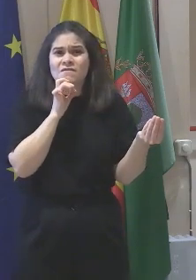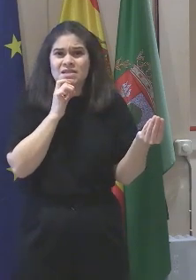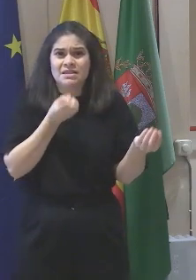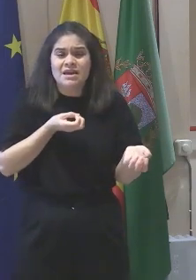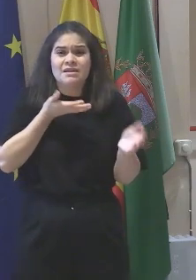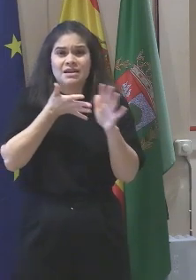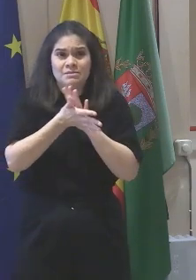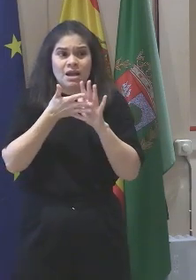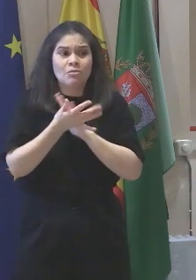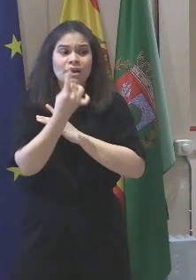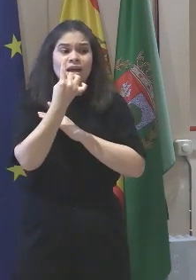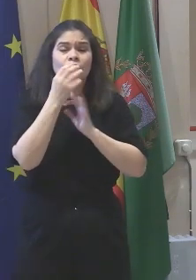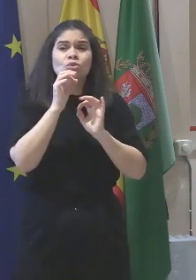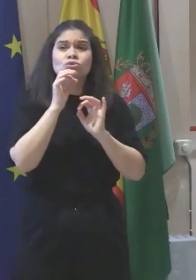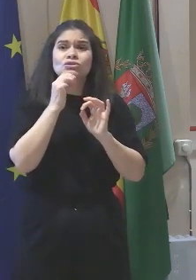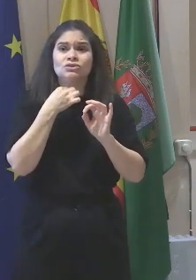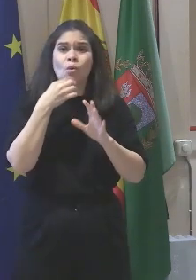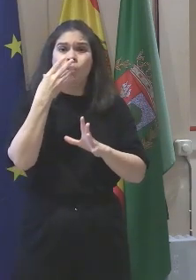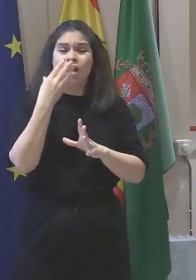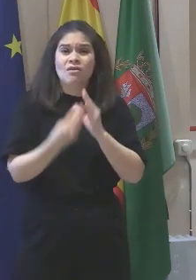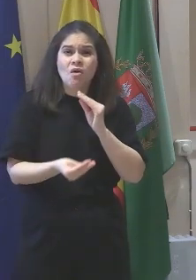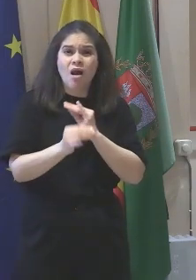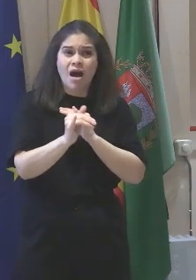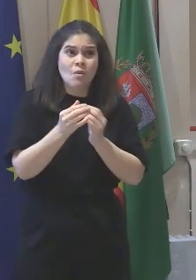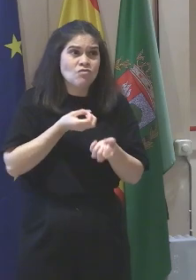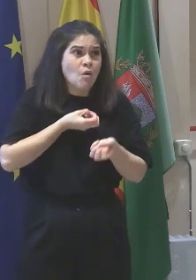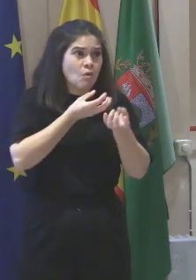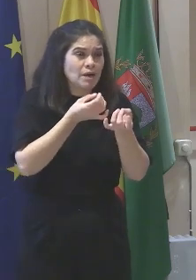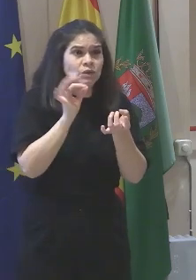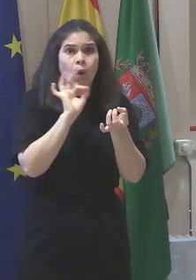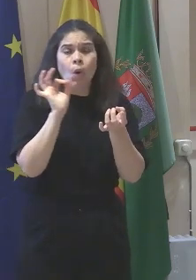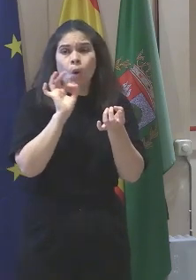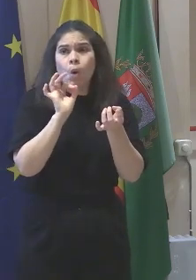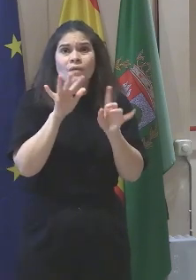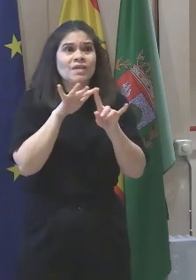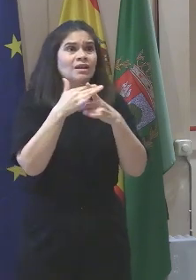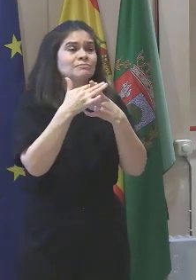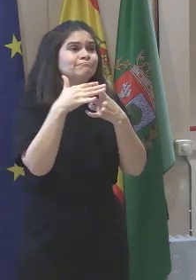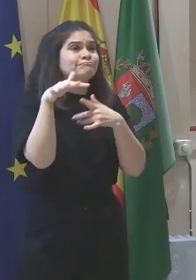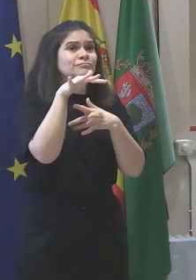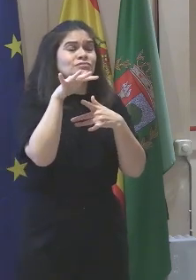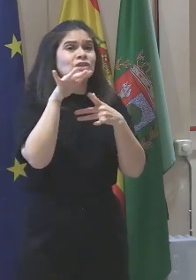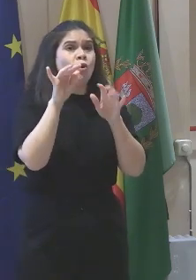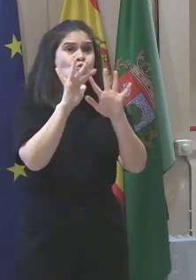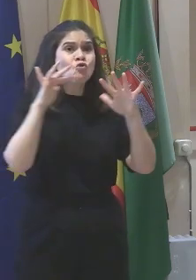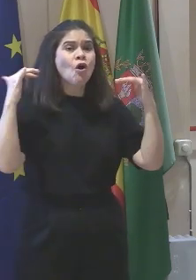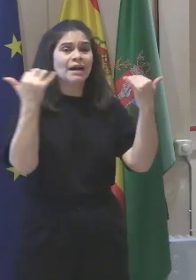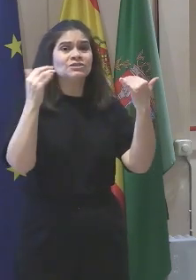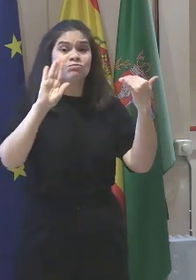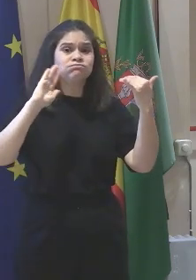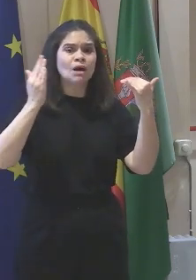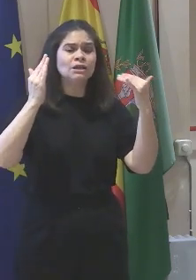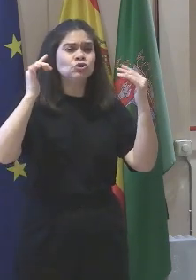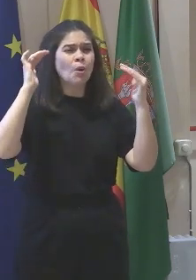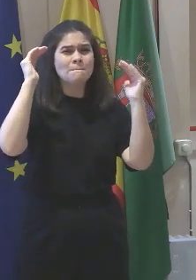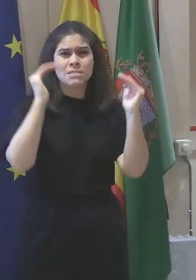uno comete un error al hablar en su servicio o en el contexto de un congreso, las repercusiones son mucho menores